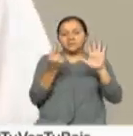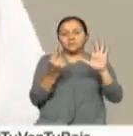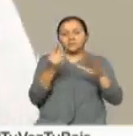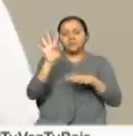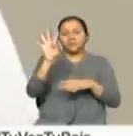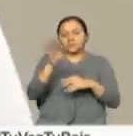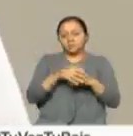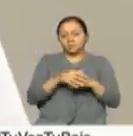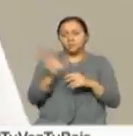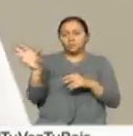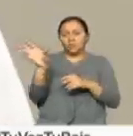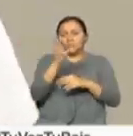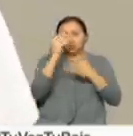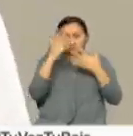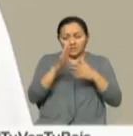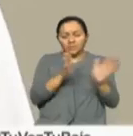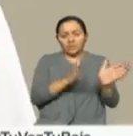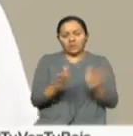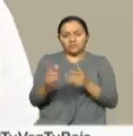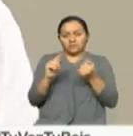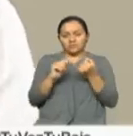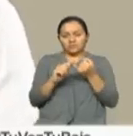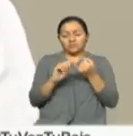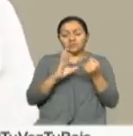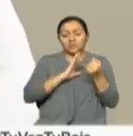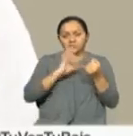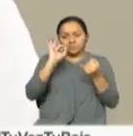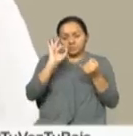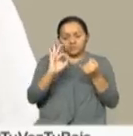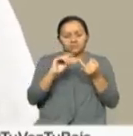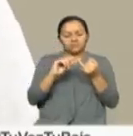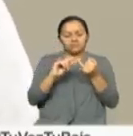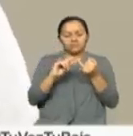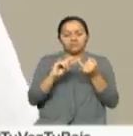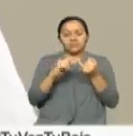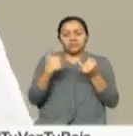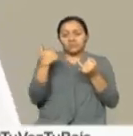5.564. Todo esto está estudiado técnicamente,